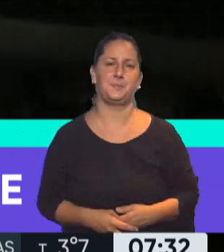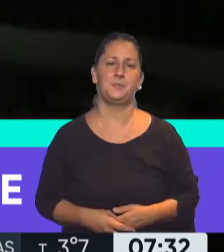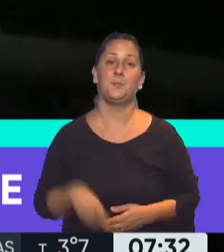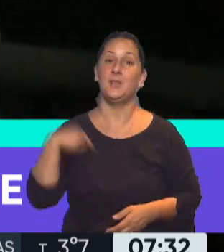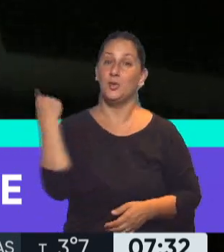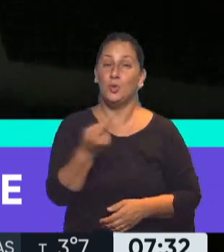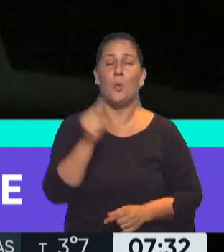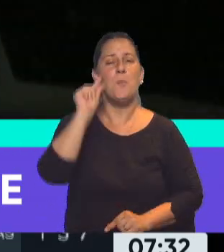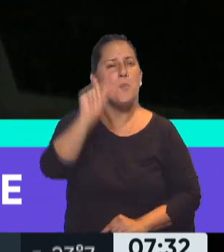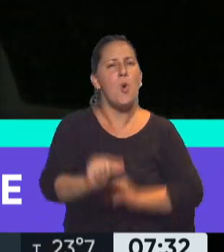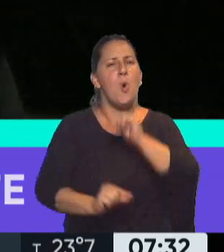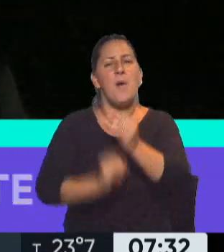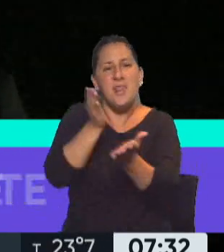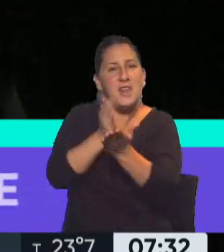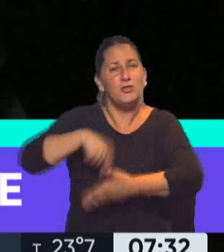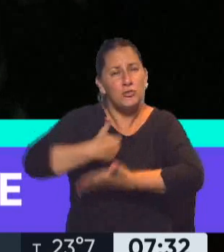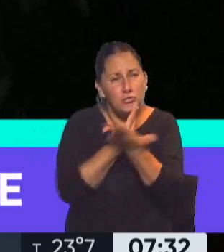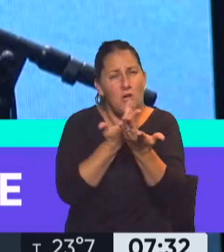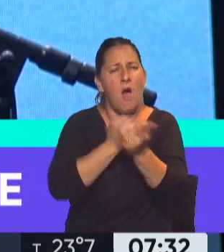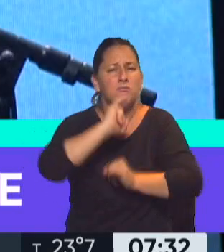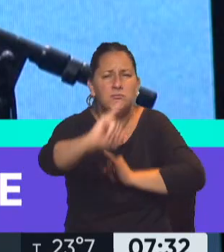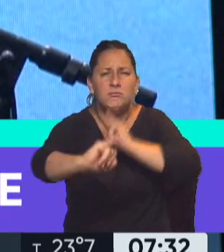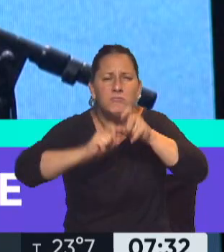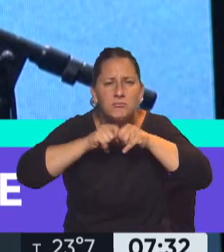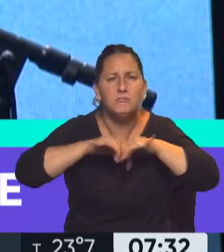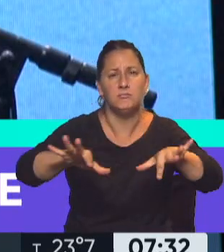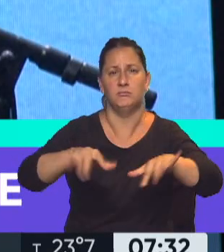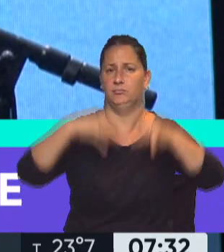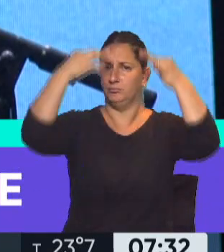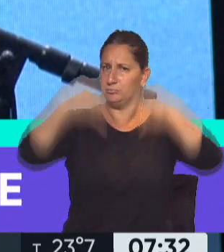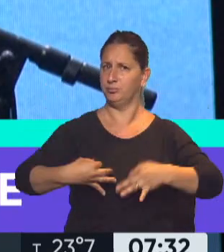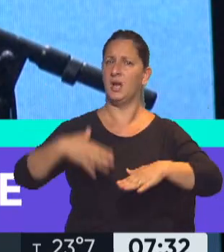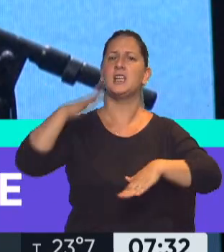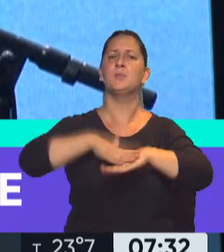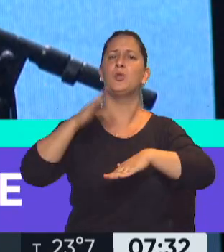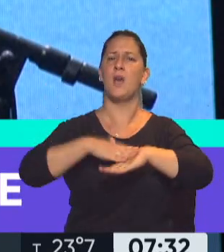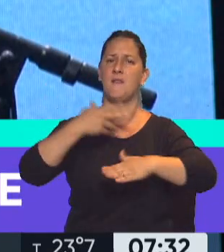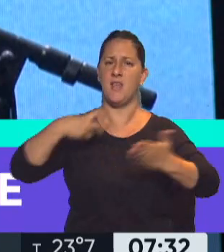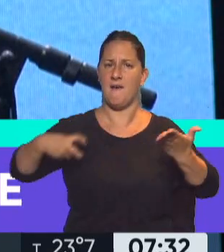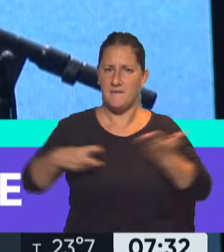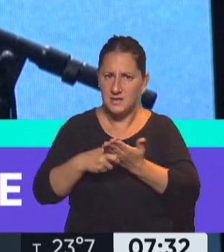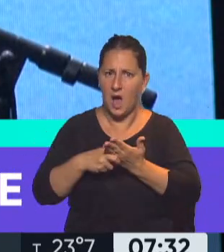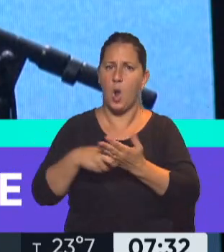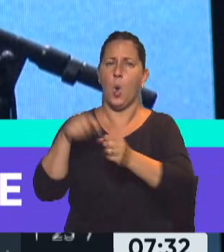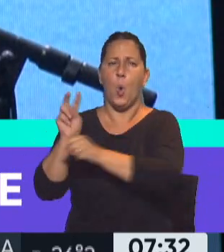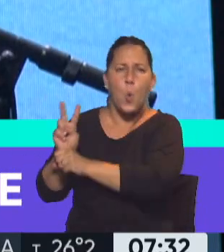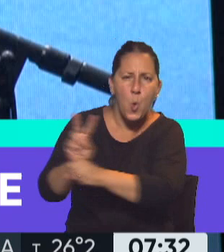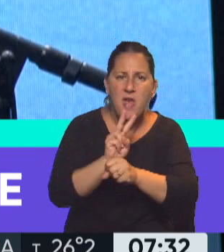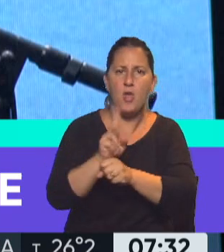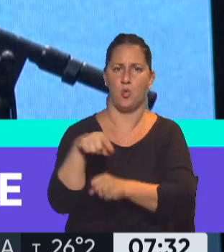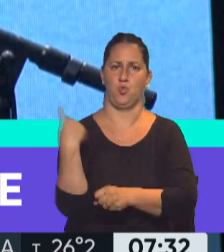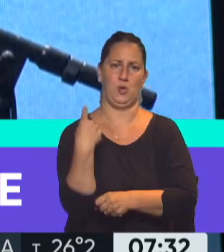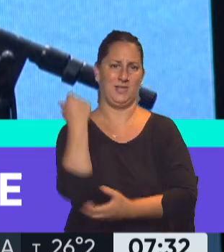Vamos a expandir los derechos sociales y lo haremos con responsabilidad fiscal. Lo haremos cuidando nuestra